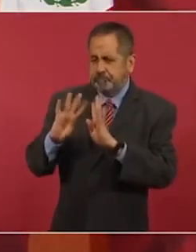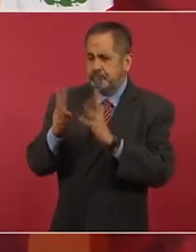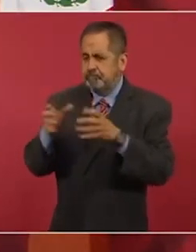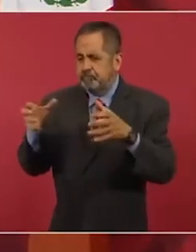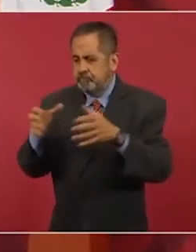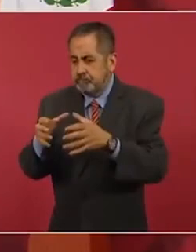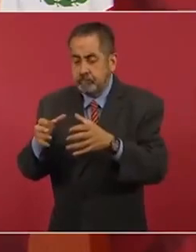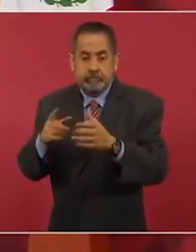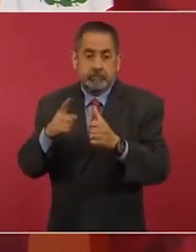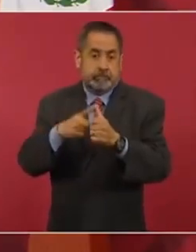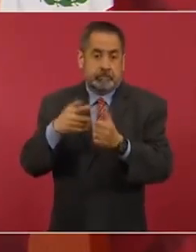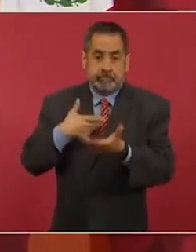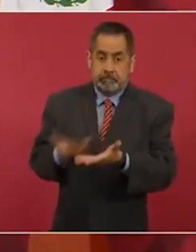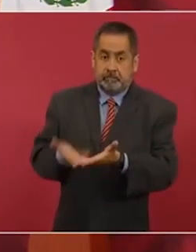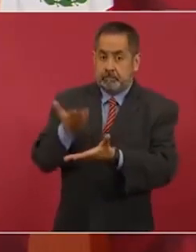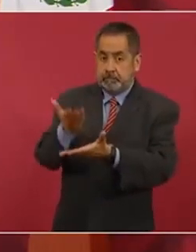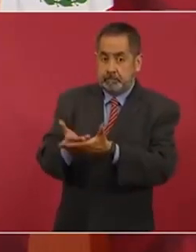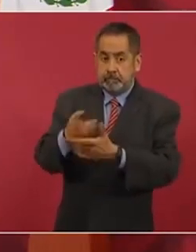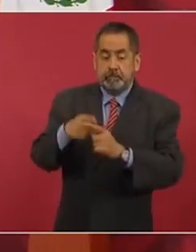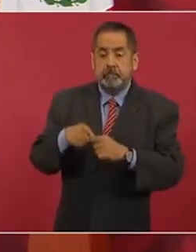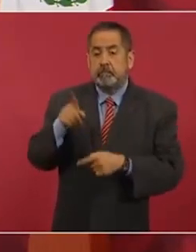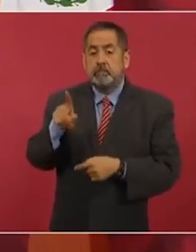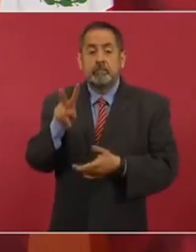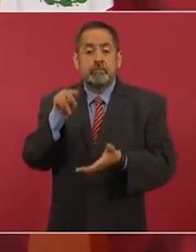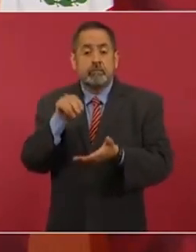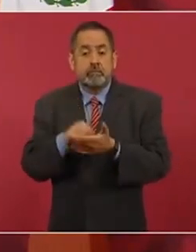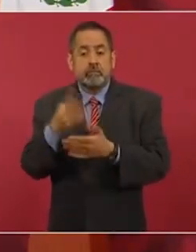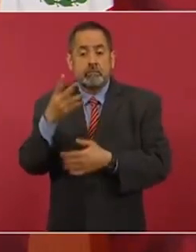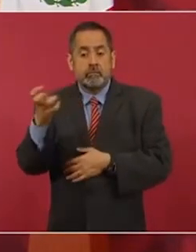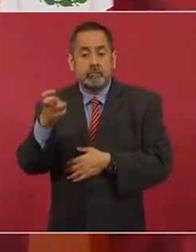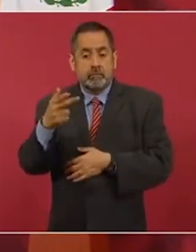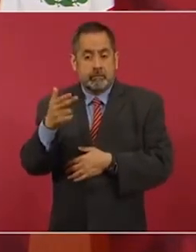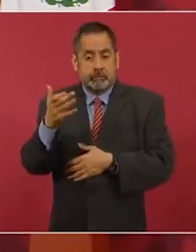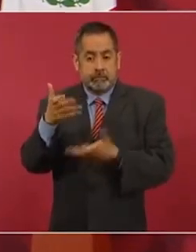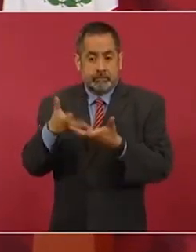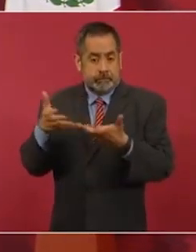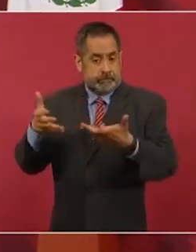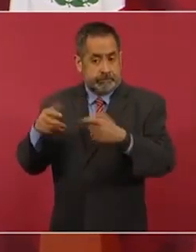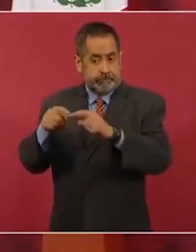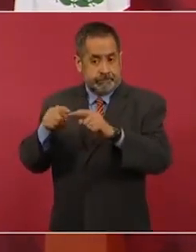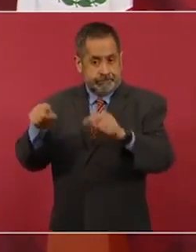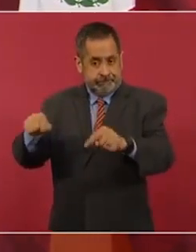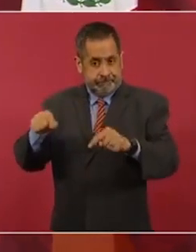porque nuestra propuesta es, a ver, tus 2,400 hectáreas,